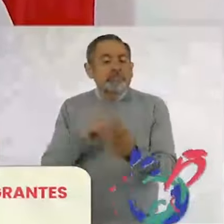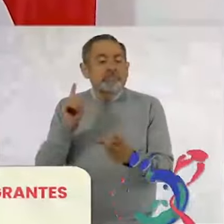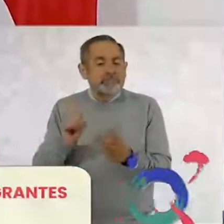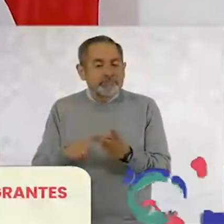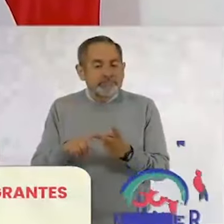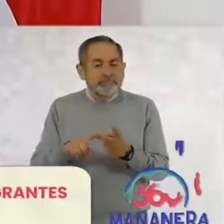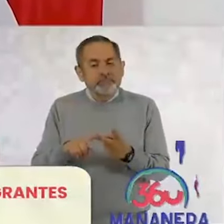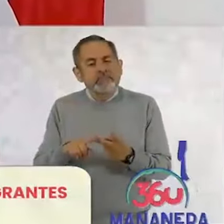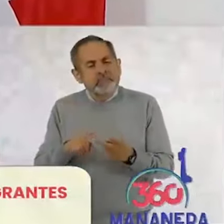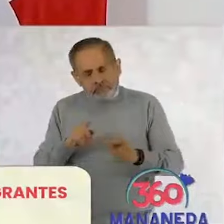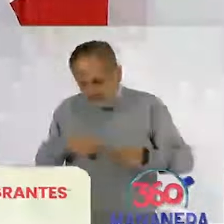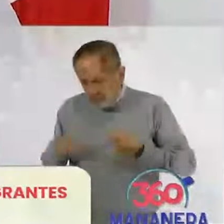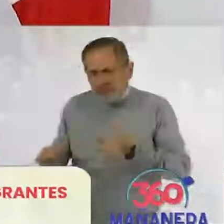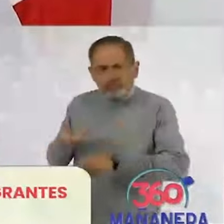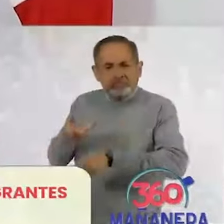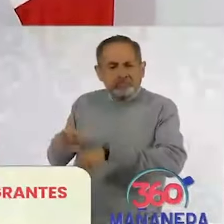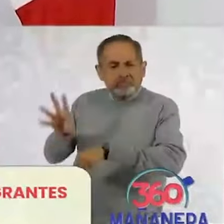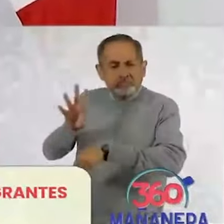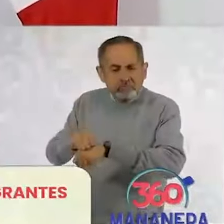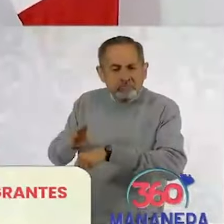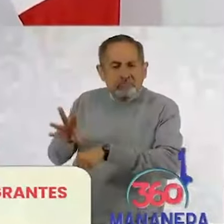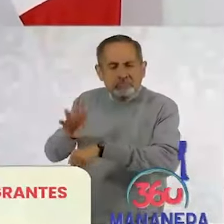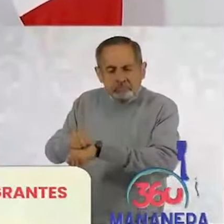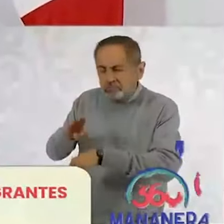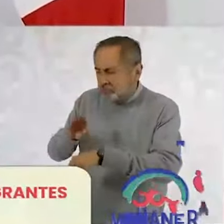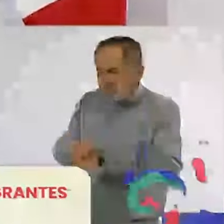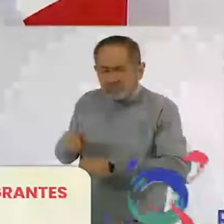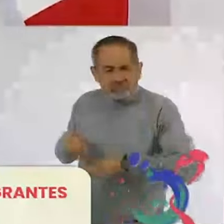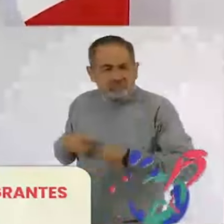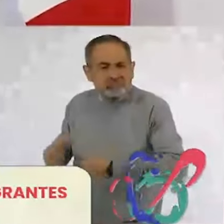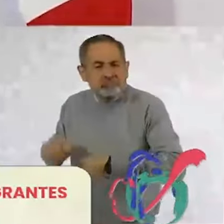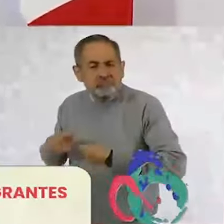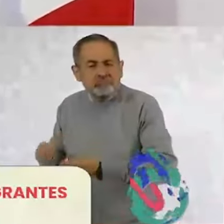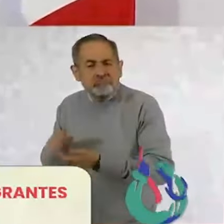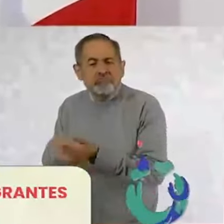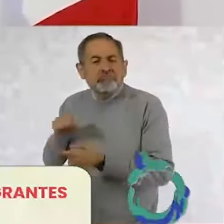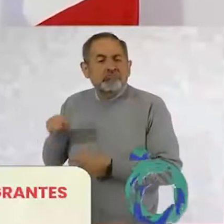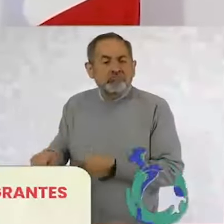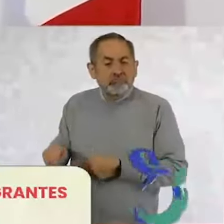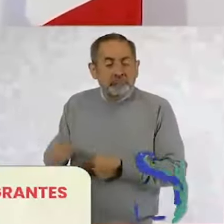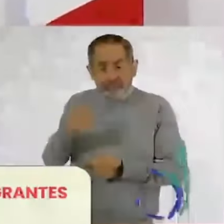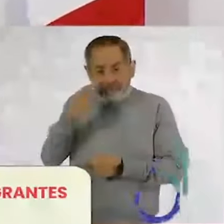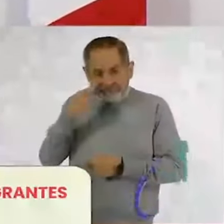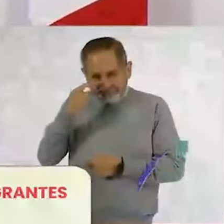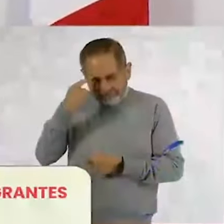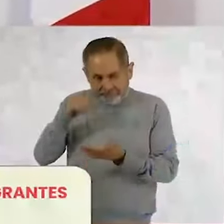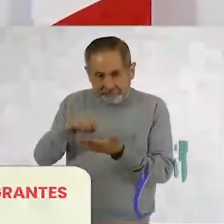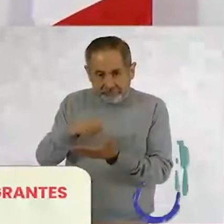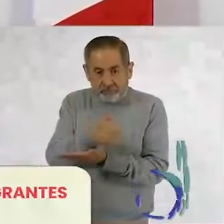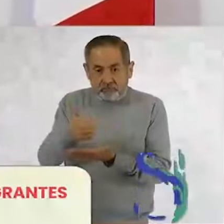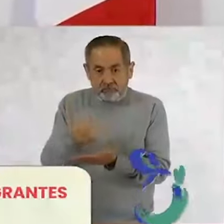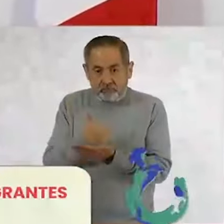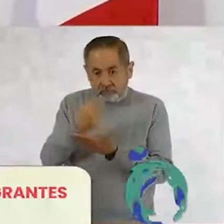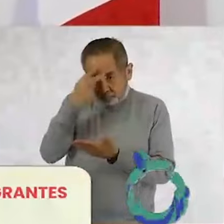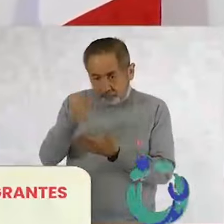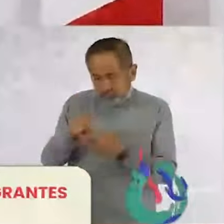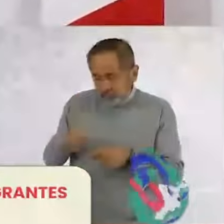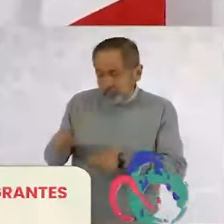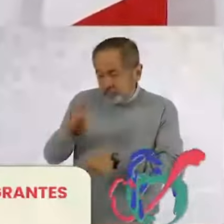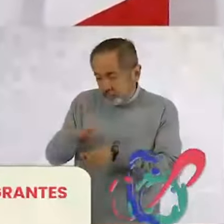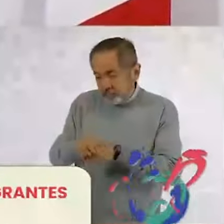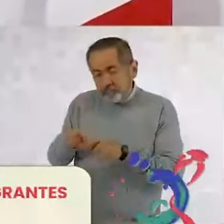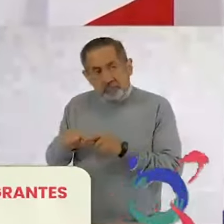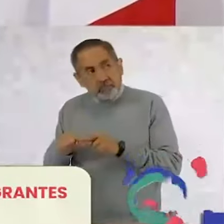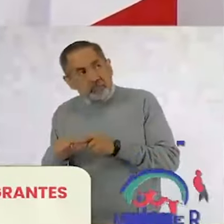con permisos que se daban eh en la Ciudad de México y hacia el norte